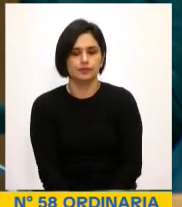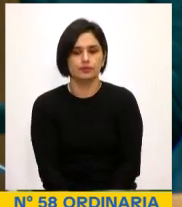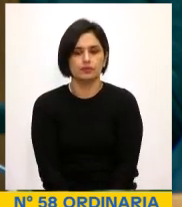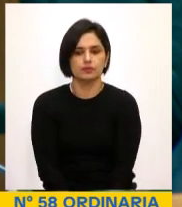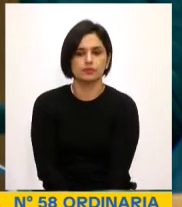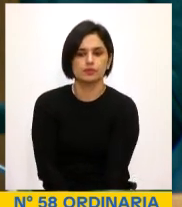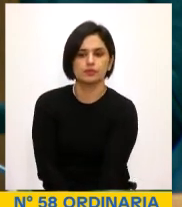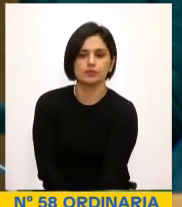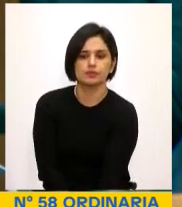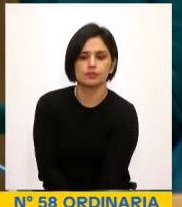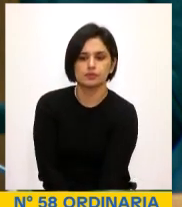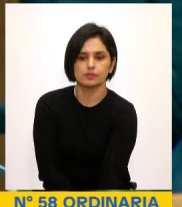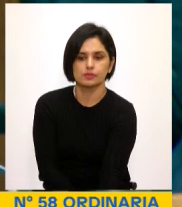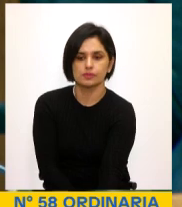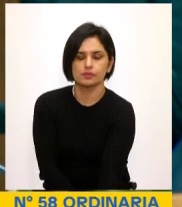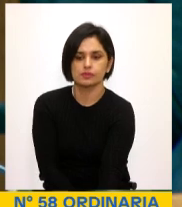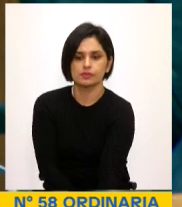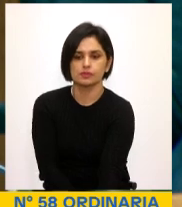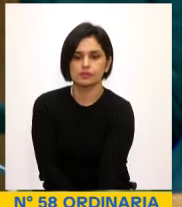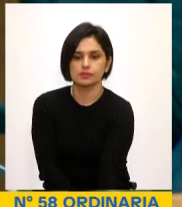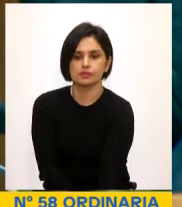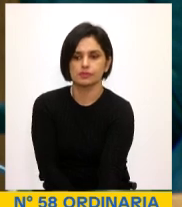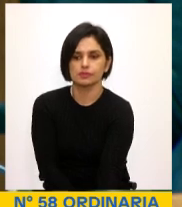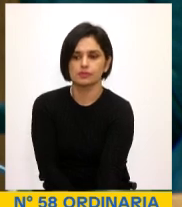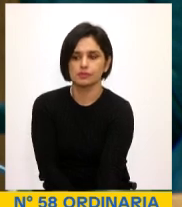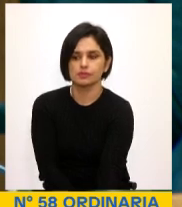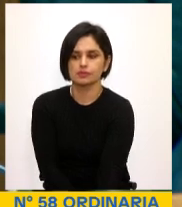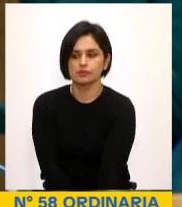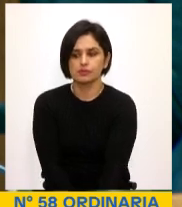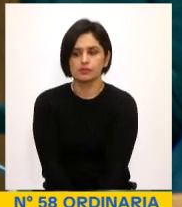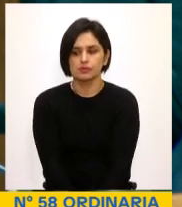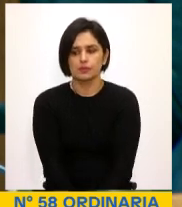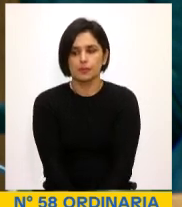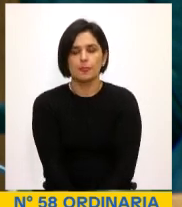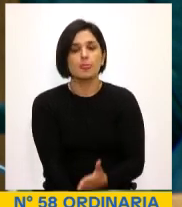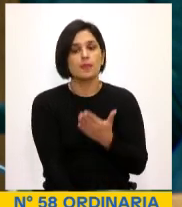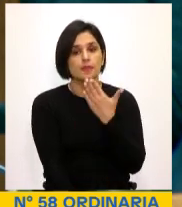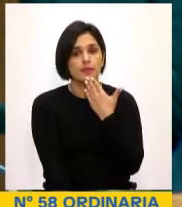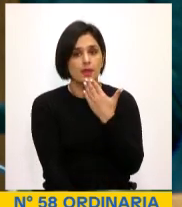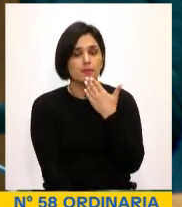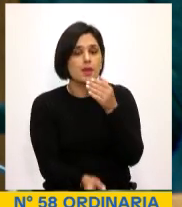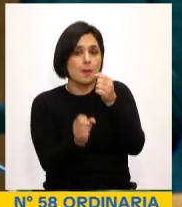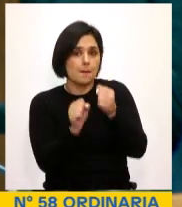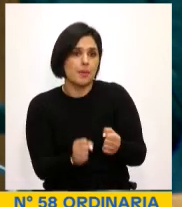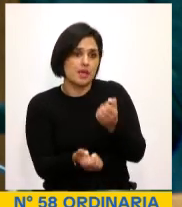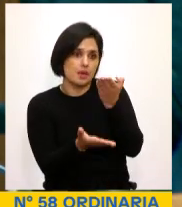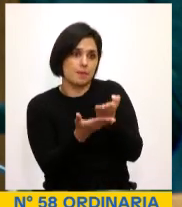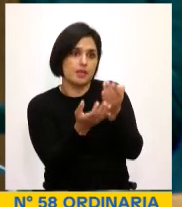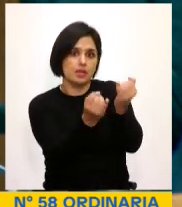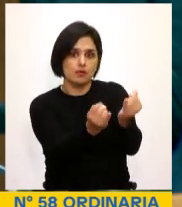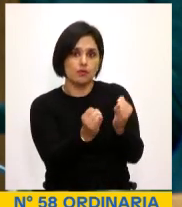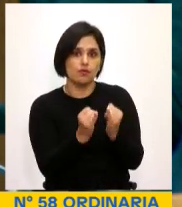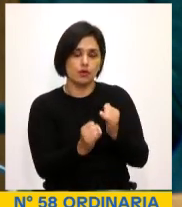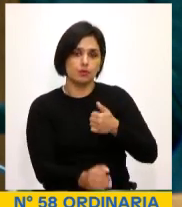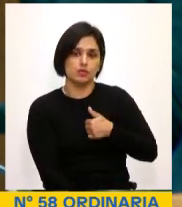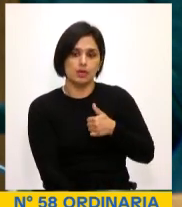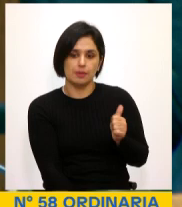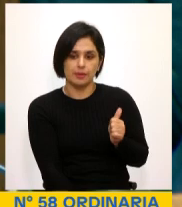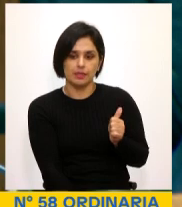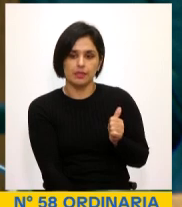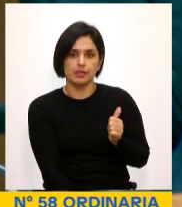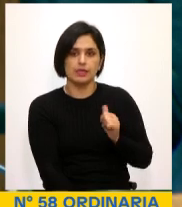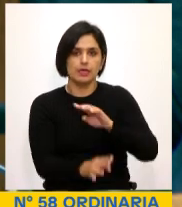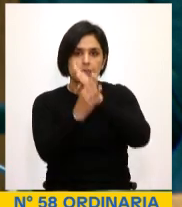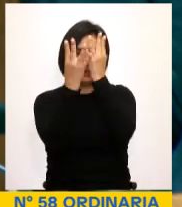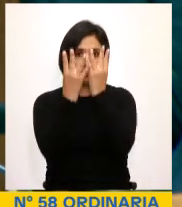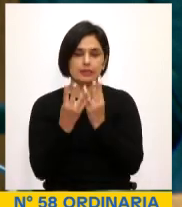señalado eh También el delegado presidencial podrá solicitar información a la policía y gendarmería